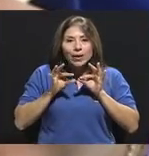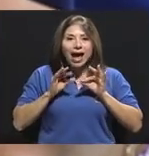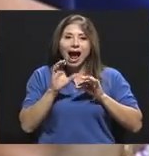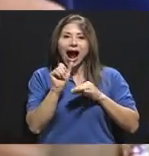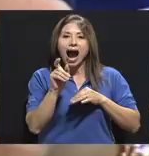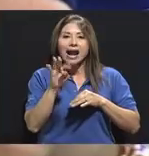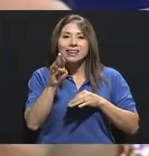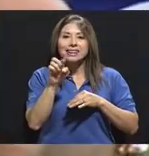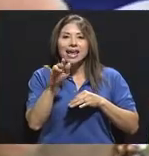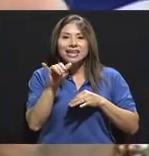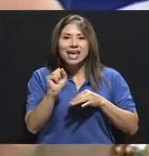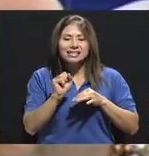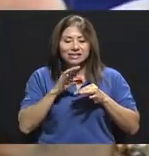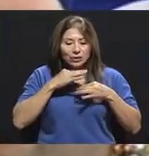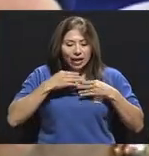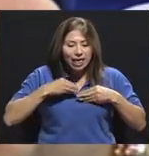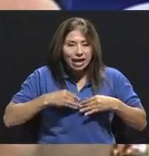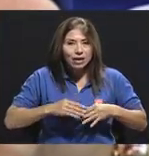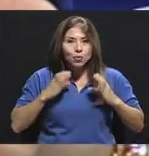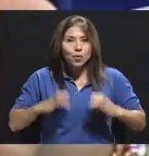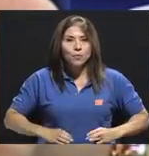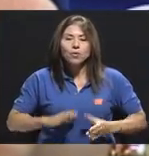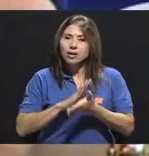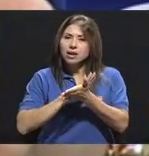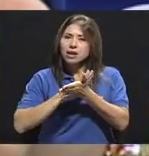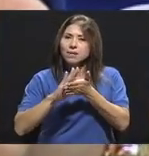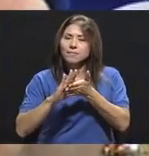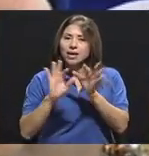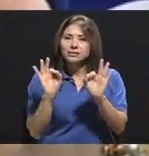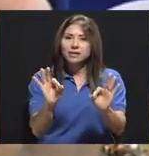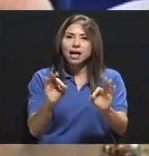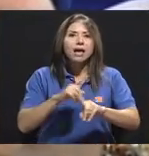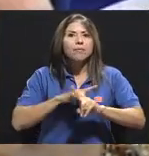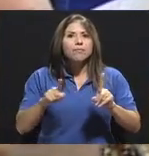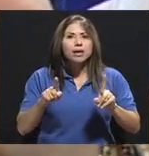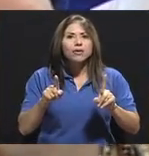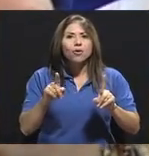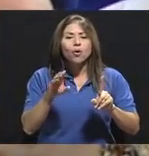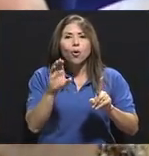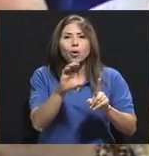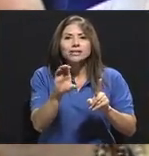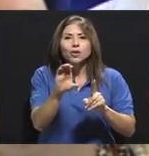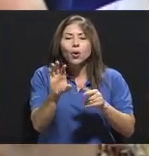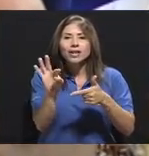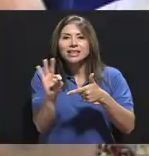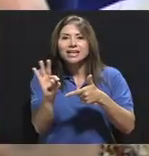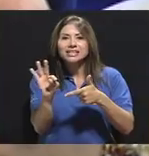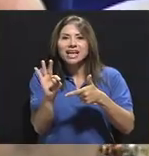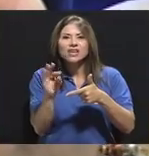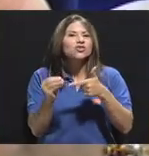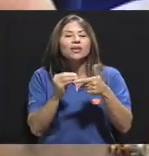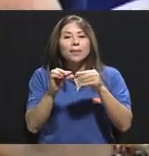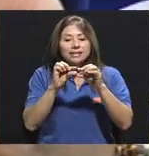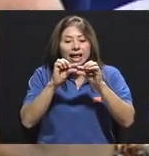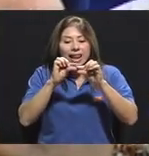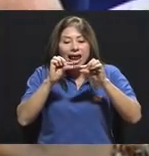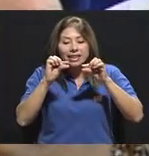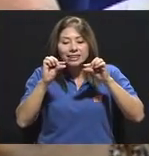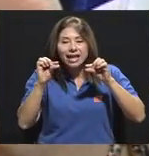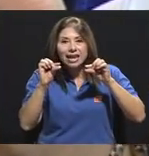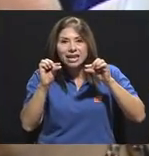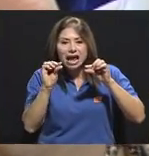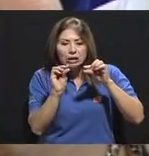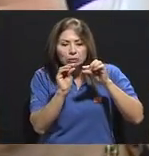arteria limpia verdad Pero conforme va aumentando nuestros niveles de triglicéridos y colesterol en sangre eso se va quedando adherido se pega popularmente